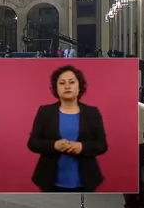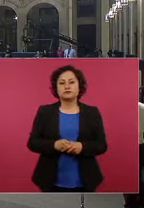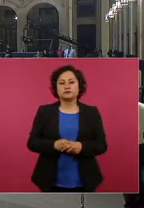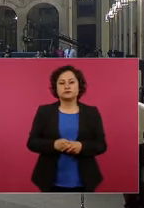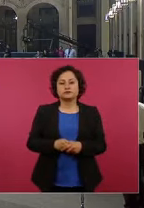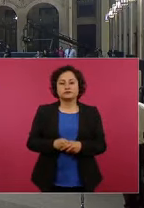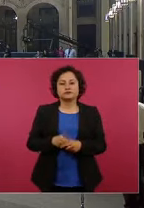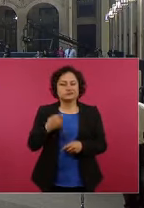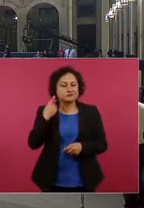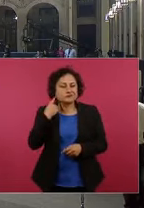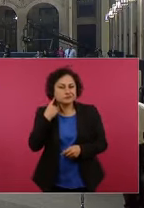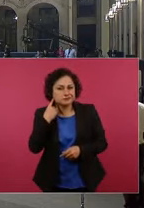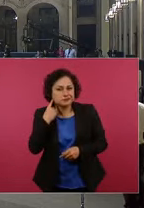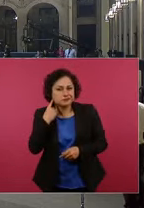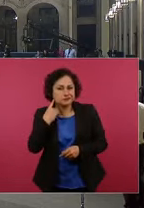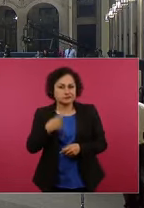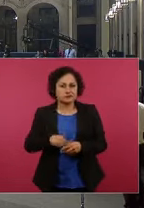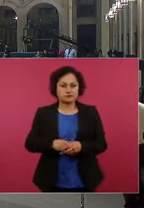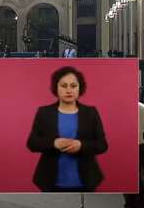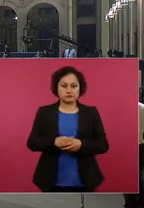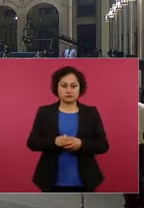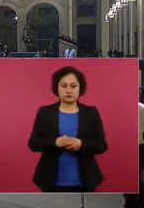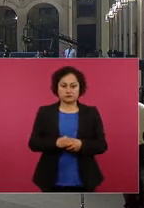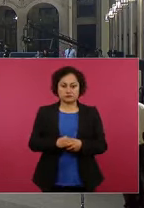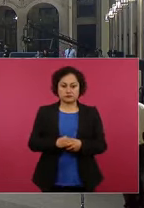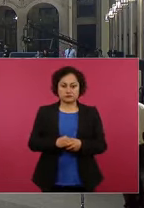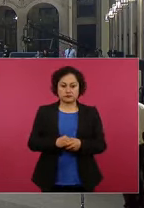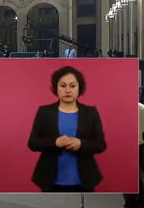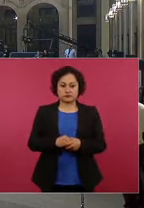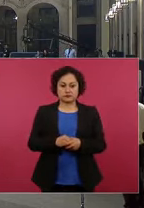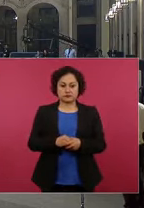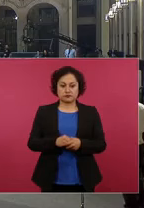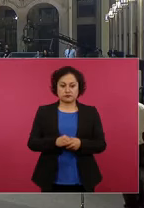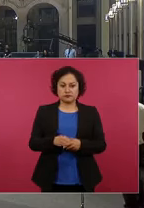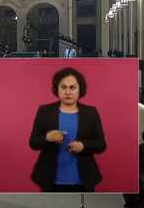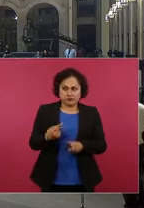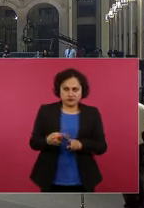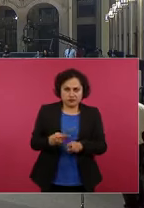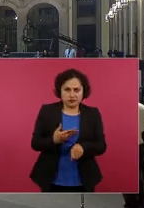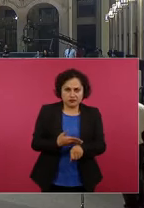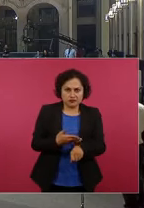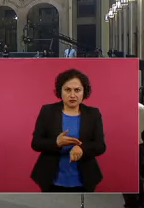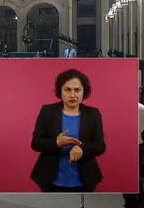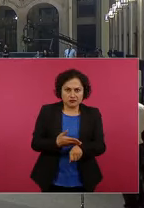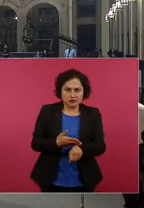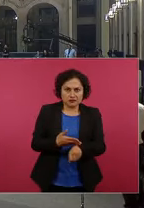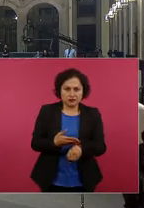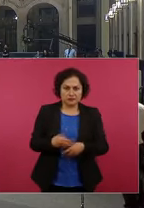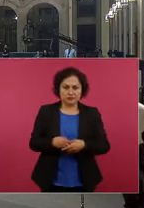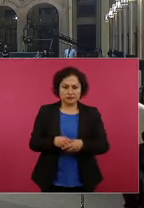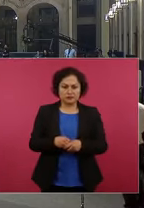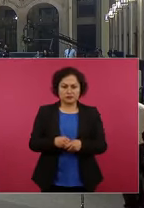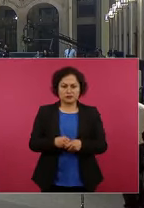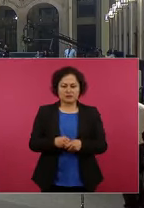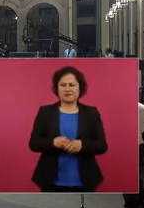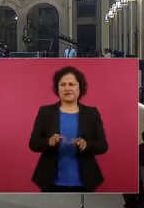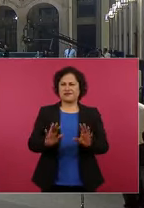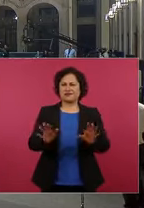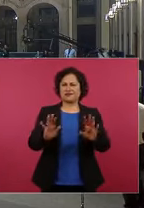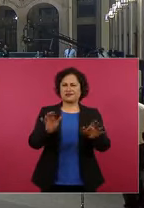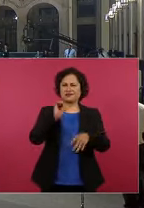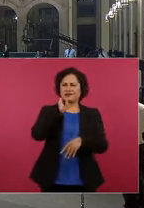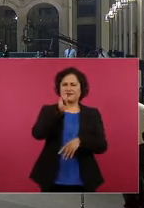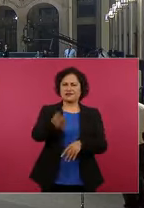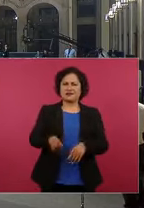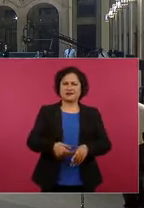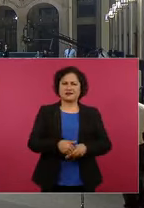¿Están qué? Están sancionando a los periodistas de La Verdad. ¿Quién los está sancionando? Es lo que yo me quiero preguntar. No, a nadie. Sí están